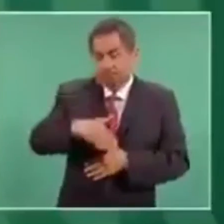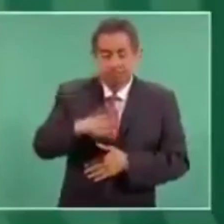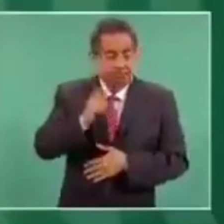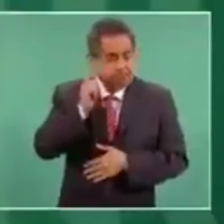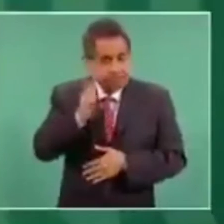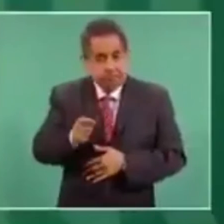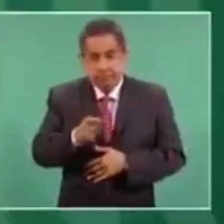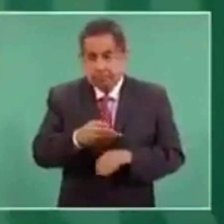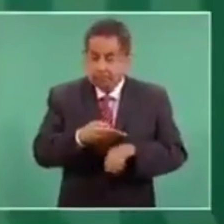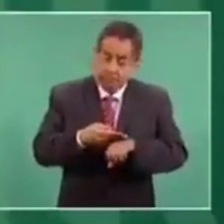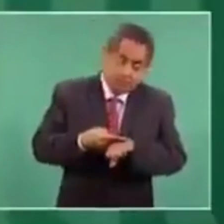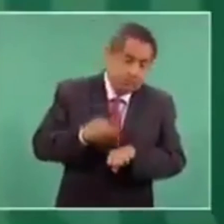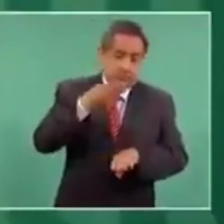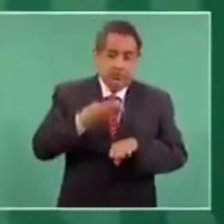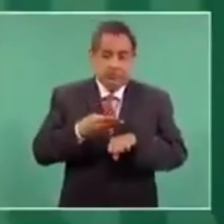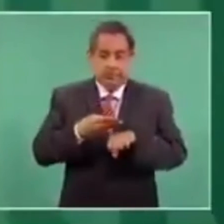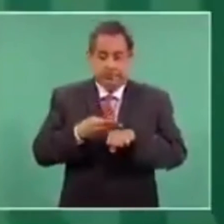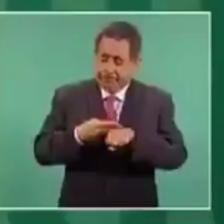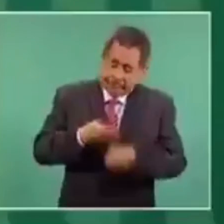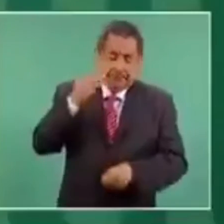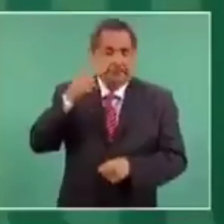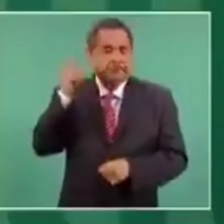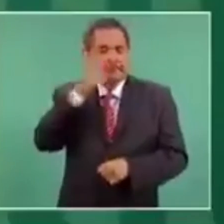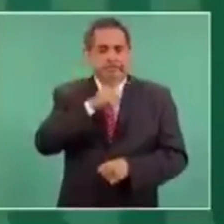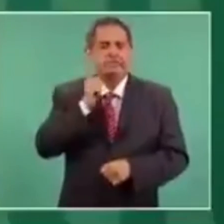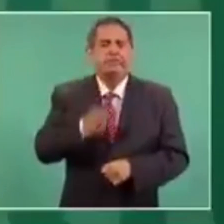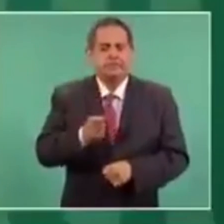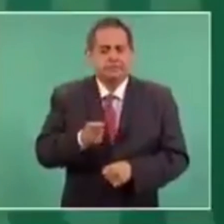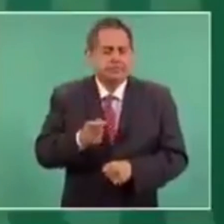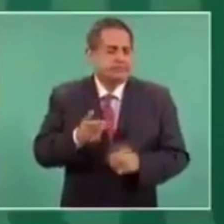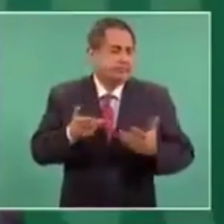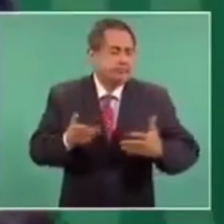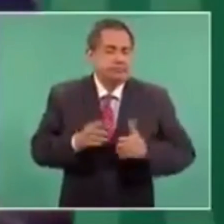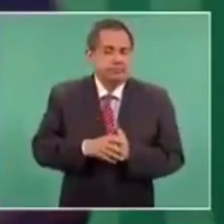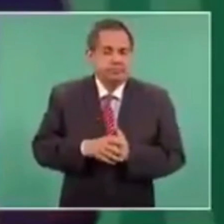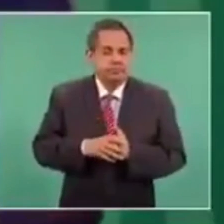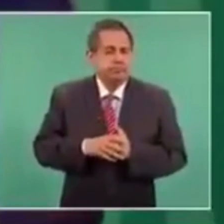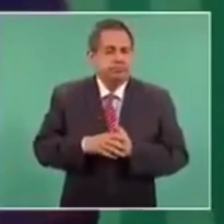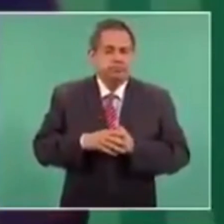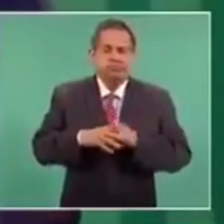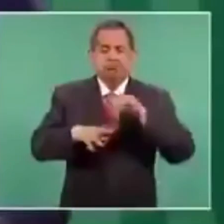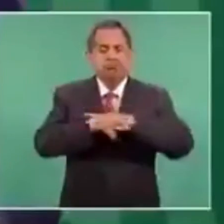muy, muy, muy difícil que haya neutralidad.